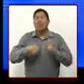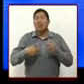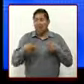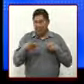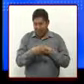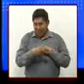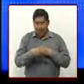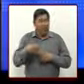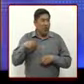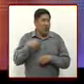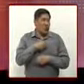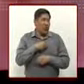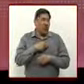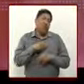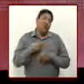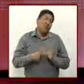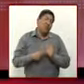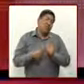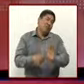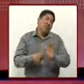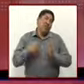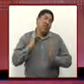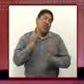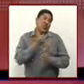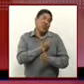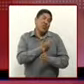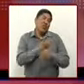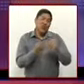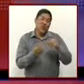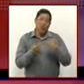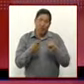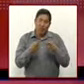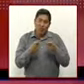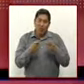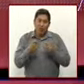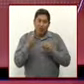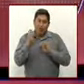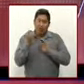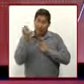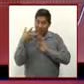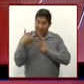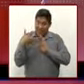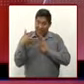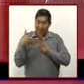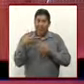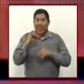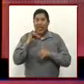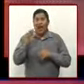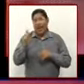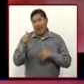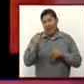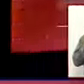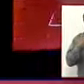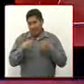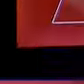pausa, prepárese porque le estaremos presentando a nuestro conductor virtual, creado por la inteligencia artificial. Ya volvemos.